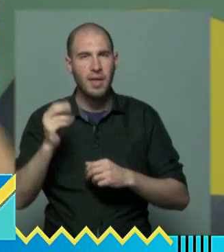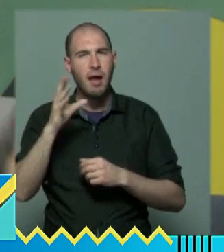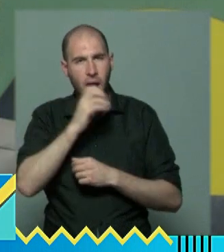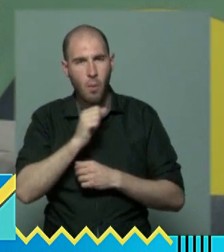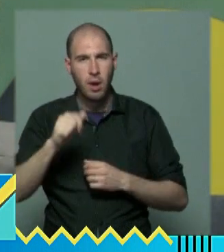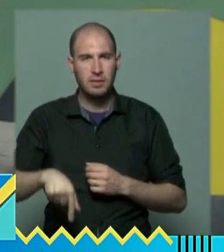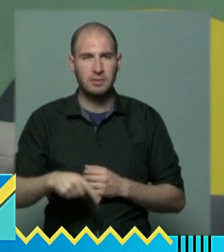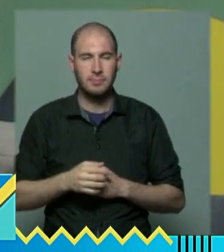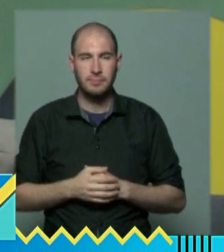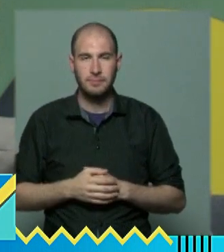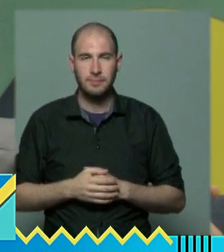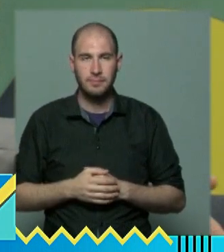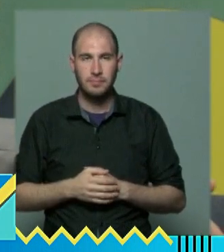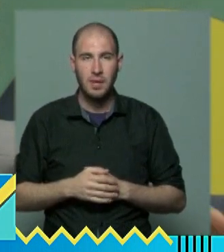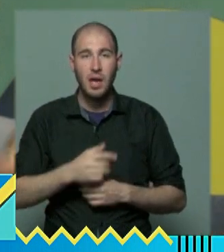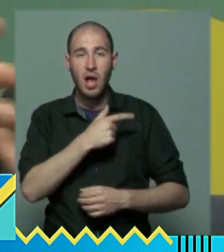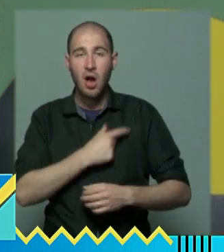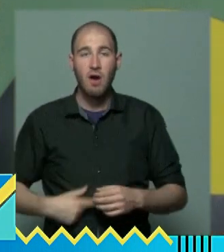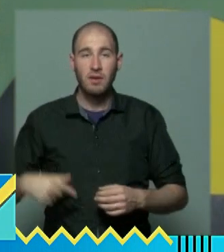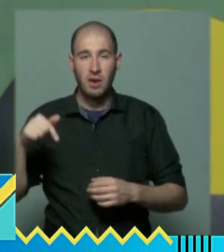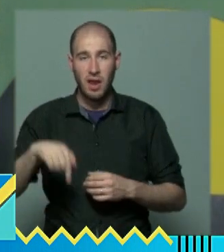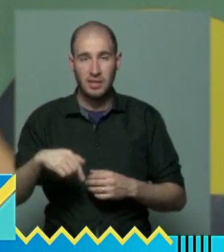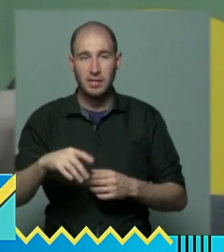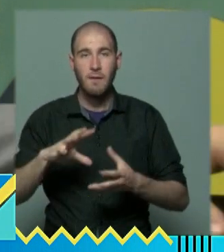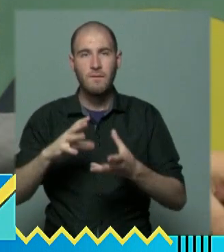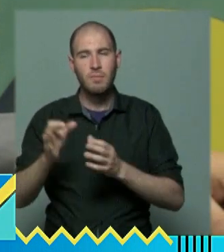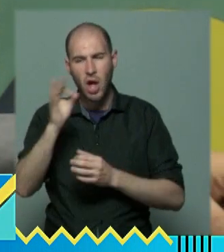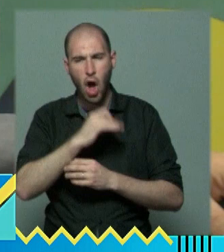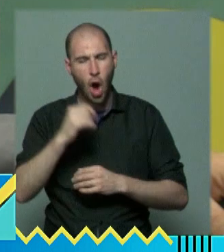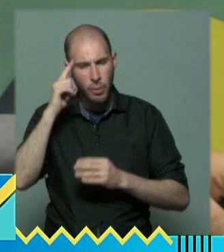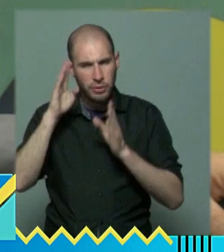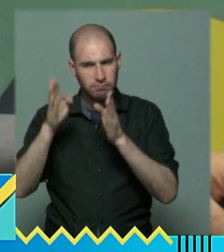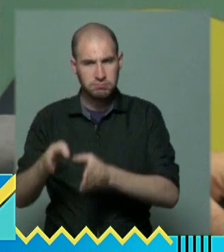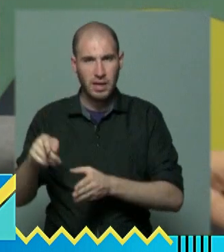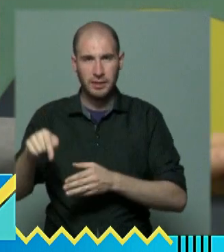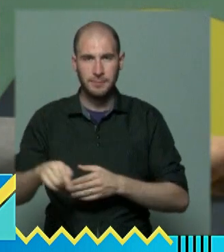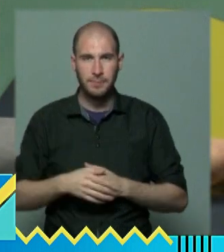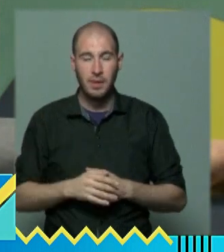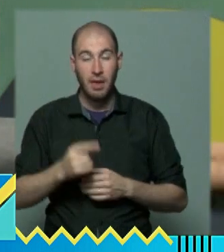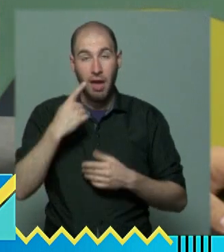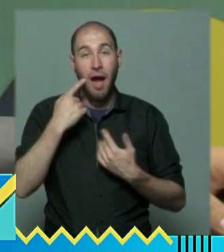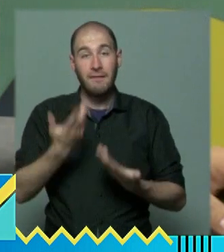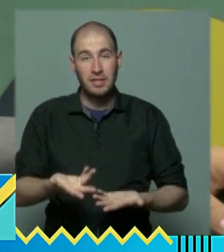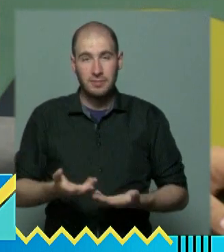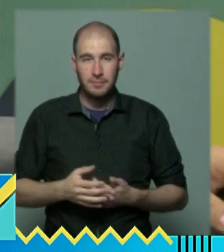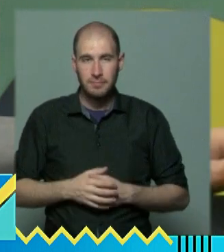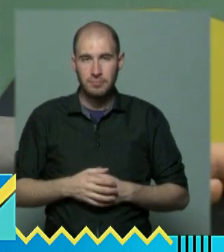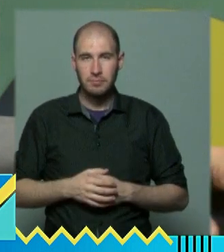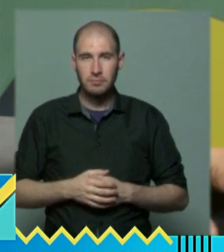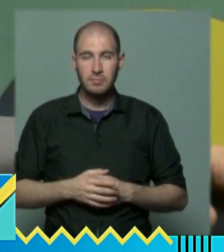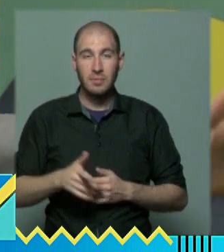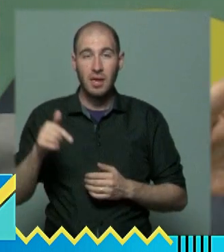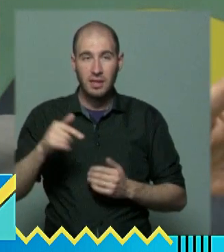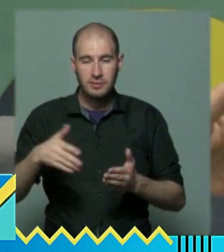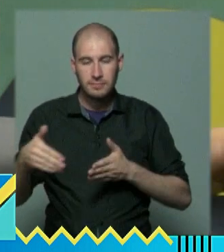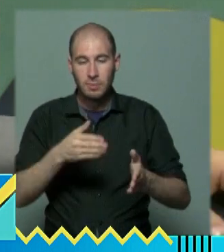resistente, este gobierno en sí la ha visto por ese camino. Hay que ver si ese no es el